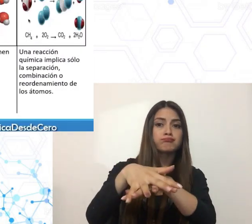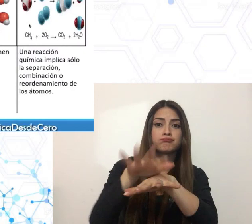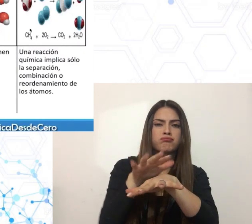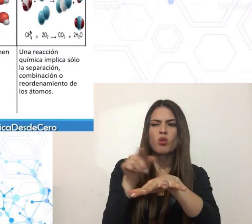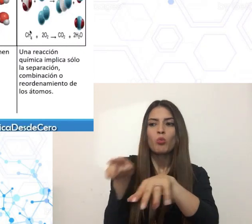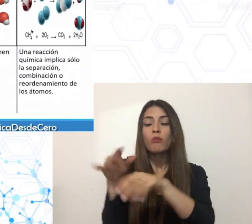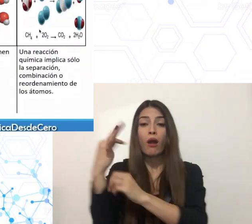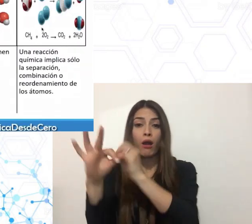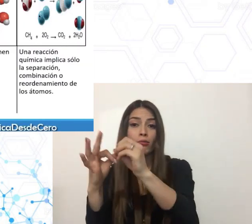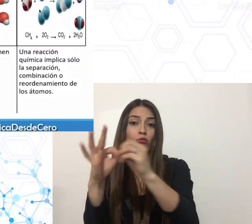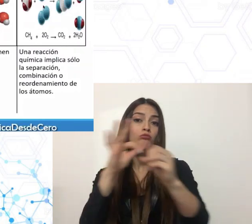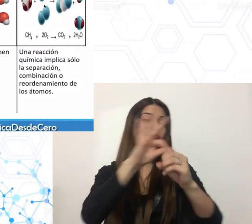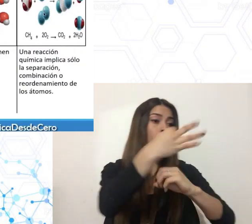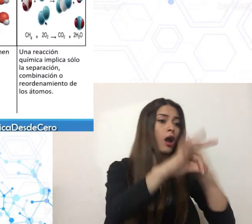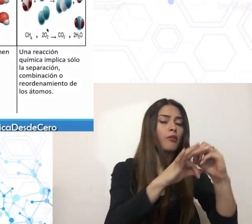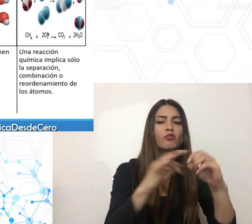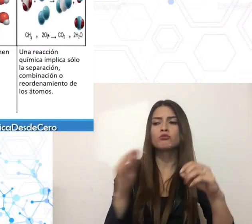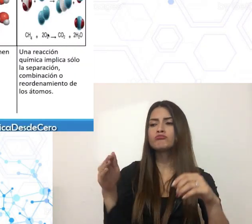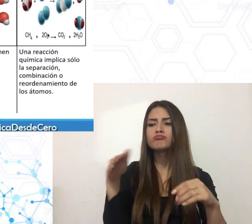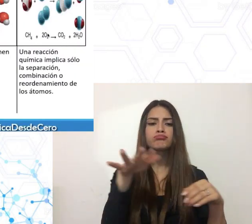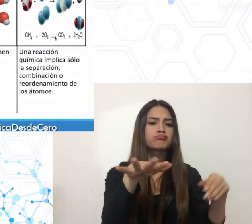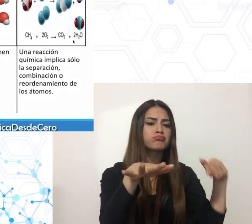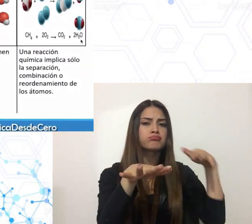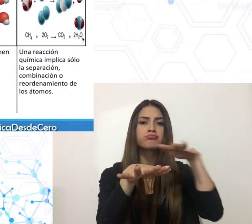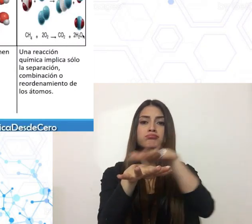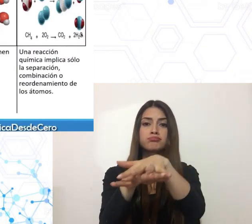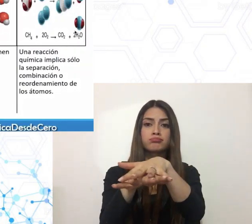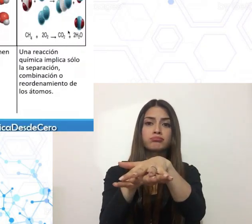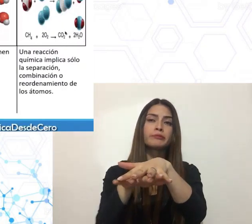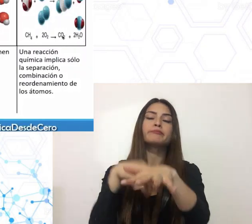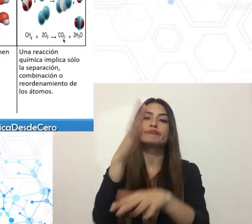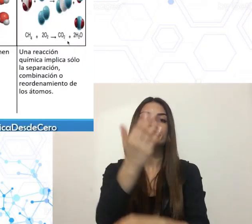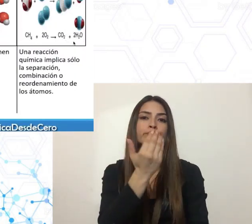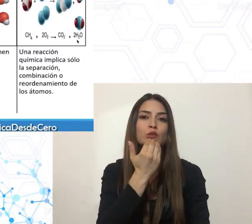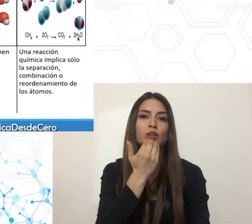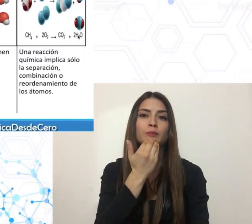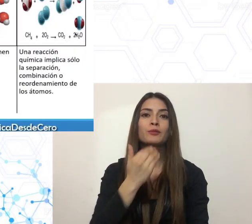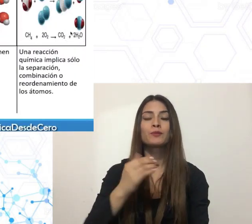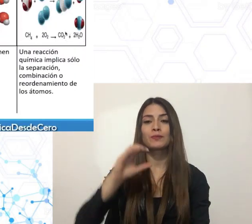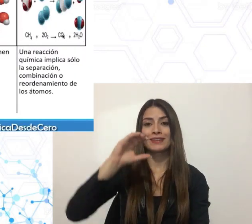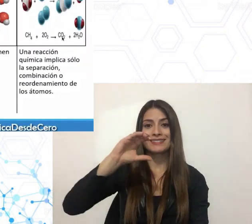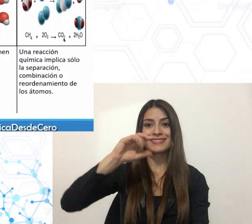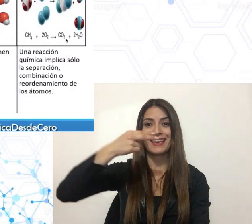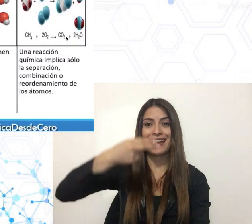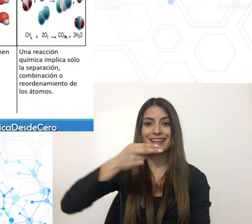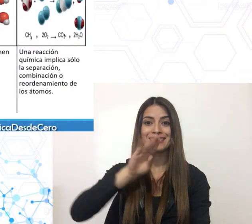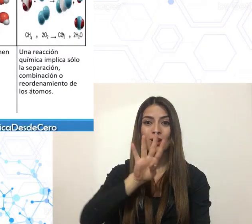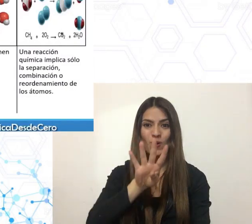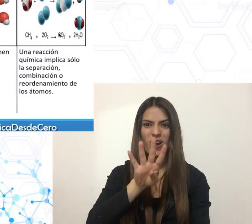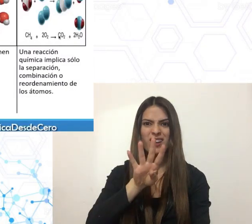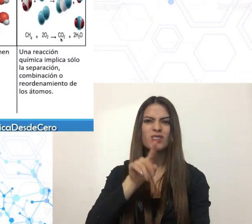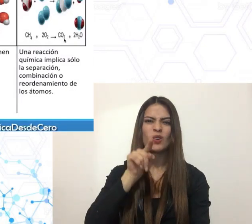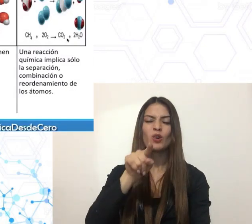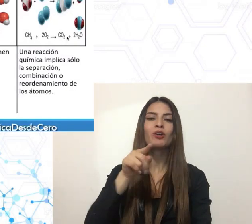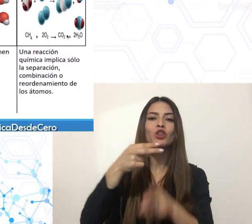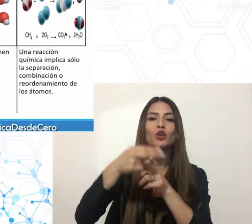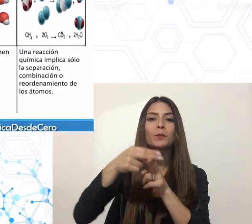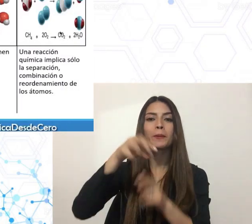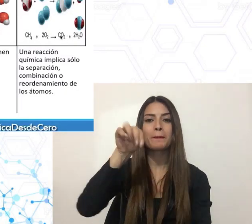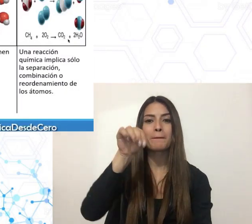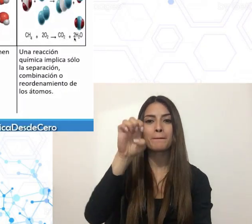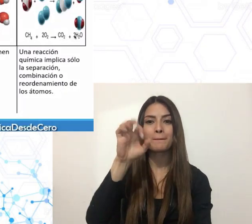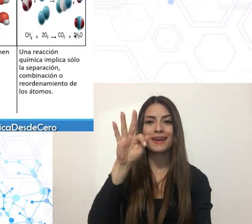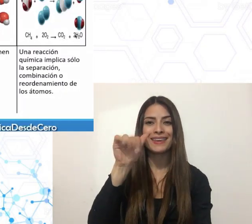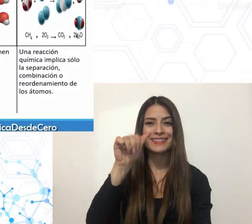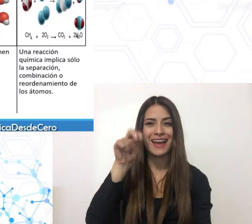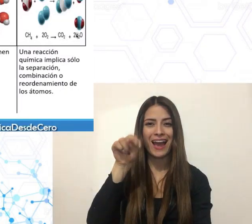que es el metano, y lo hago reaccionar con el oxígeno, pues obtendré unas nuevas sustancias químicas como son el CO2,